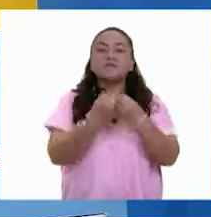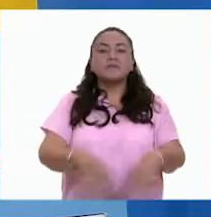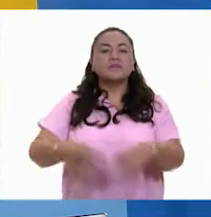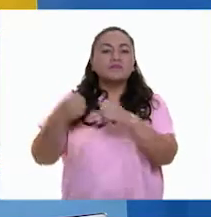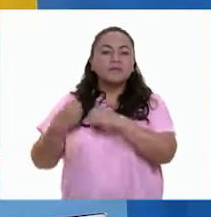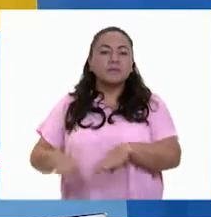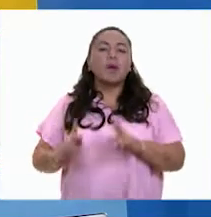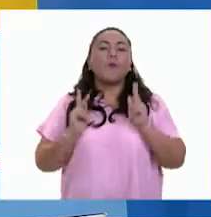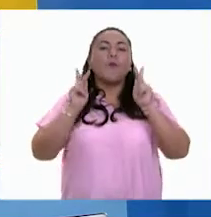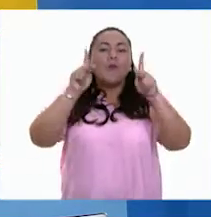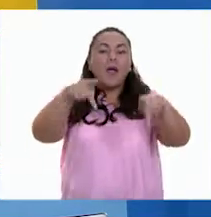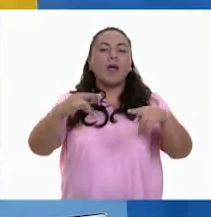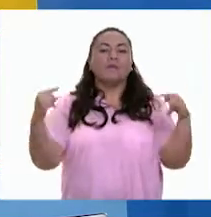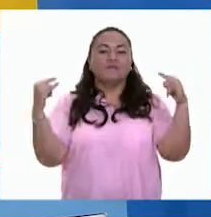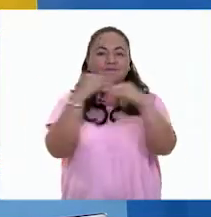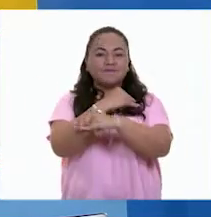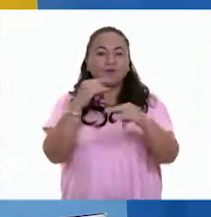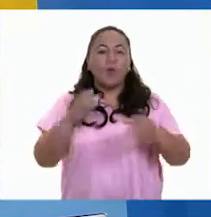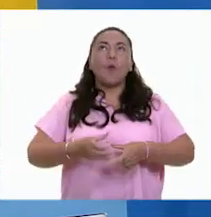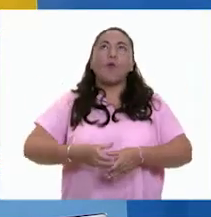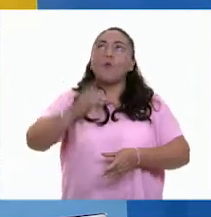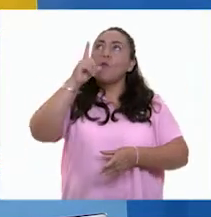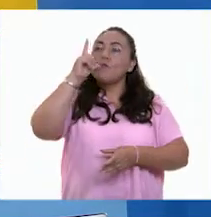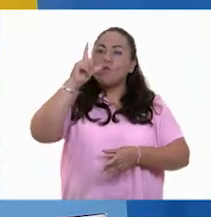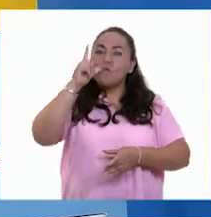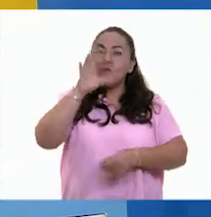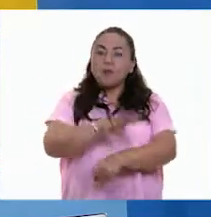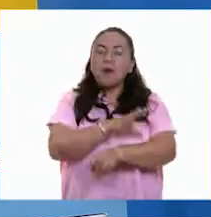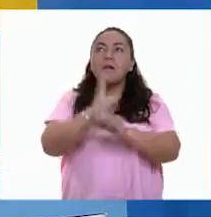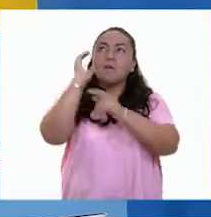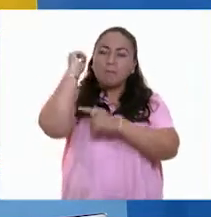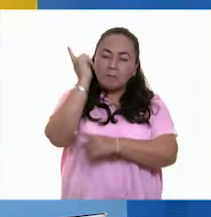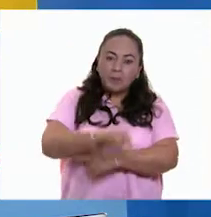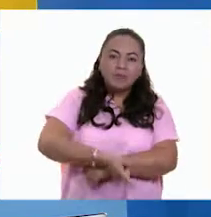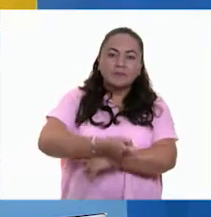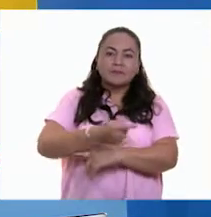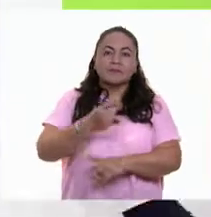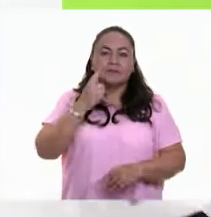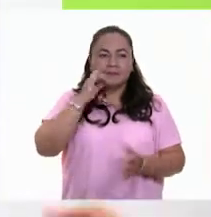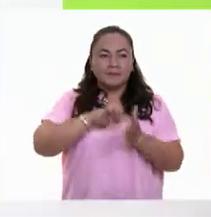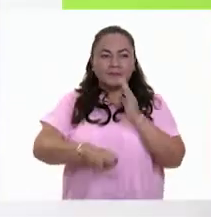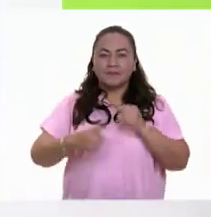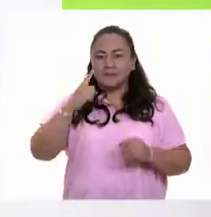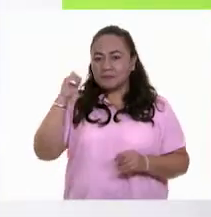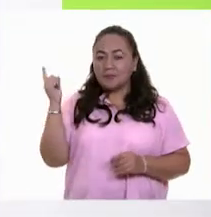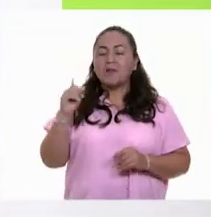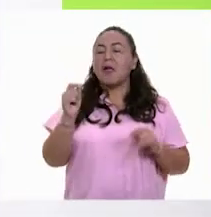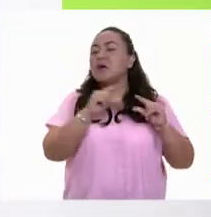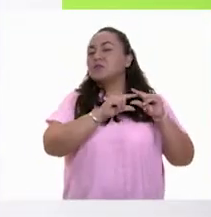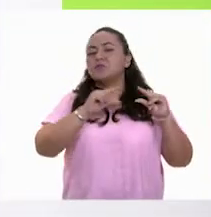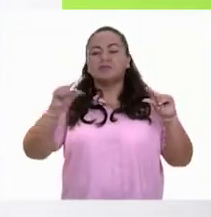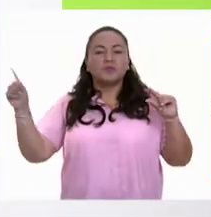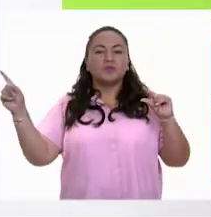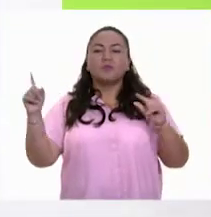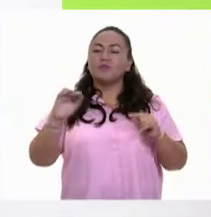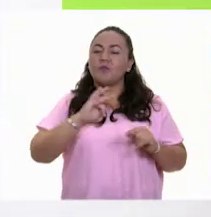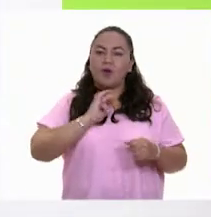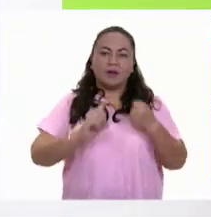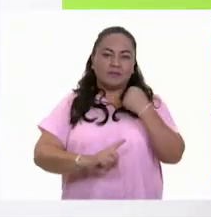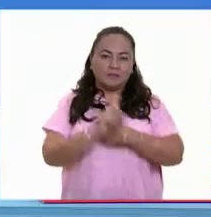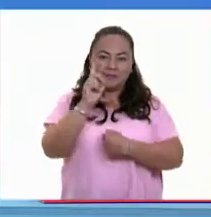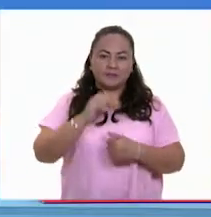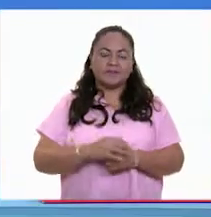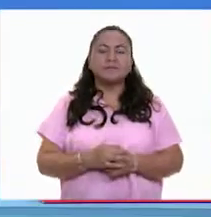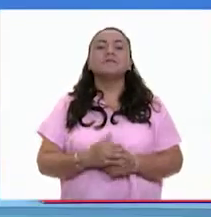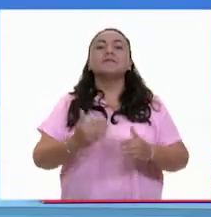como puentes, carreteras y postes para la luz eléctrica, como lo vemos aquí. Entonces, en este aspecto serían todos. Muy